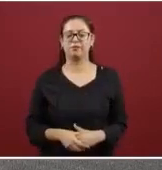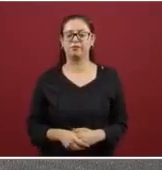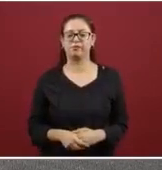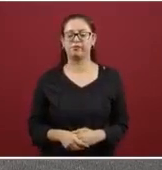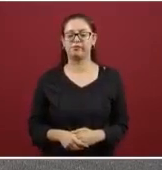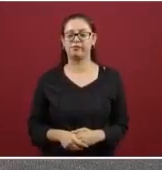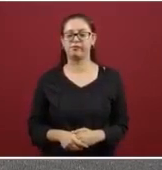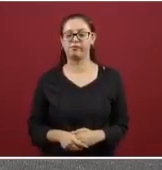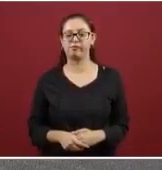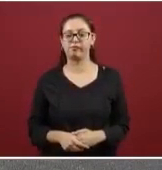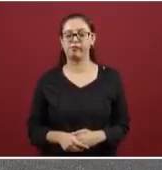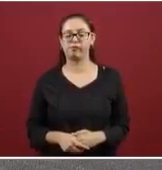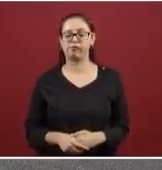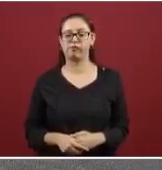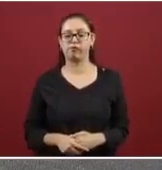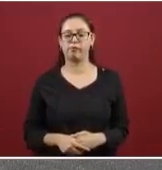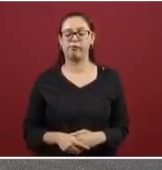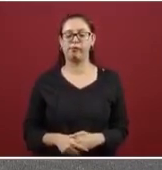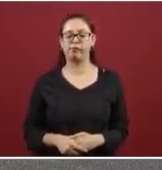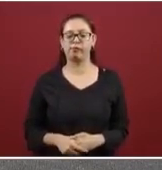Voy a informar a